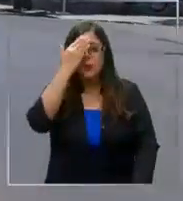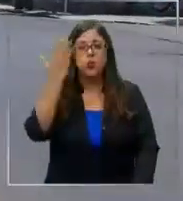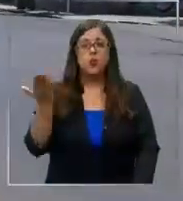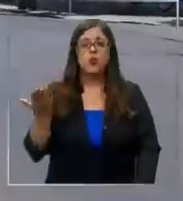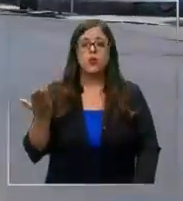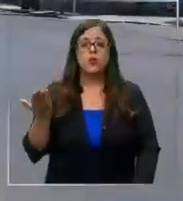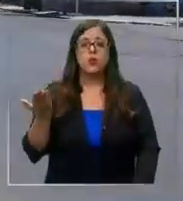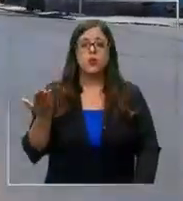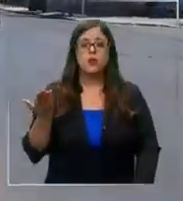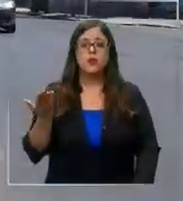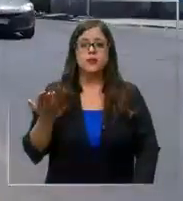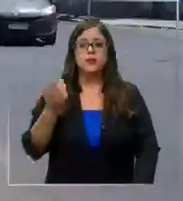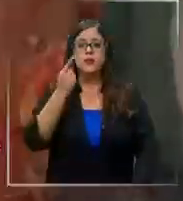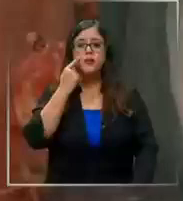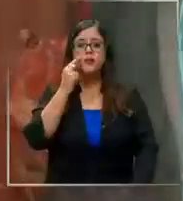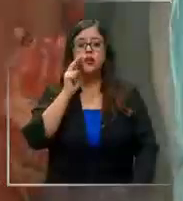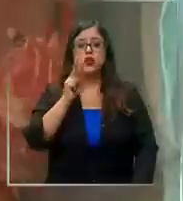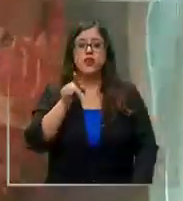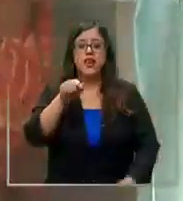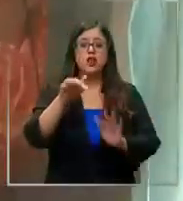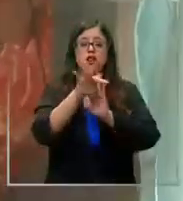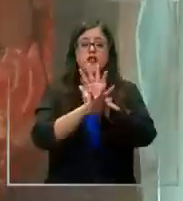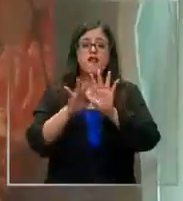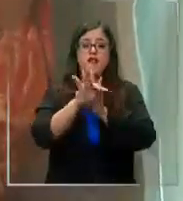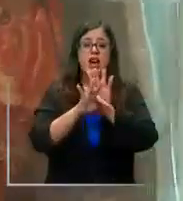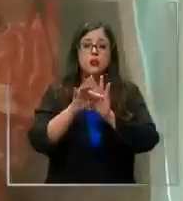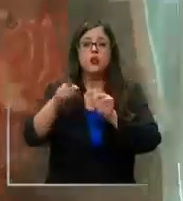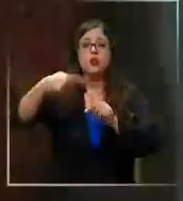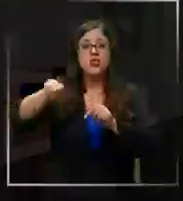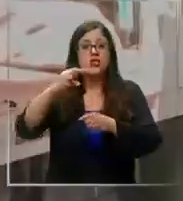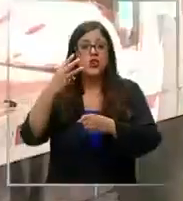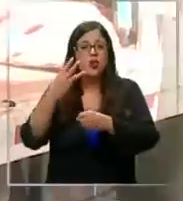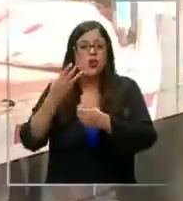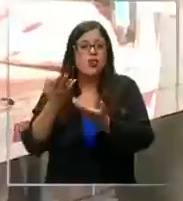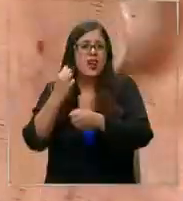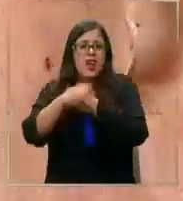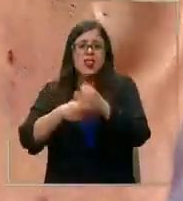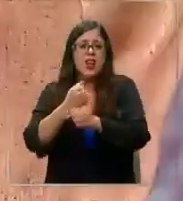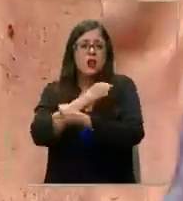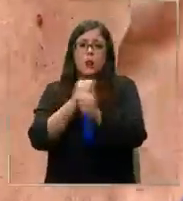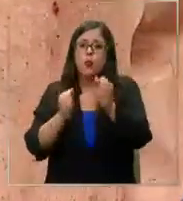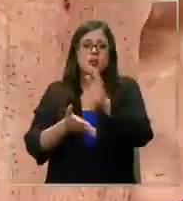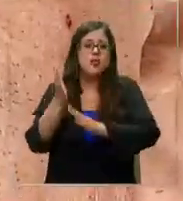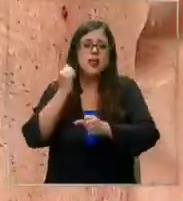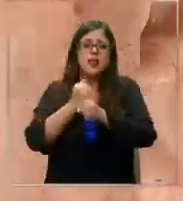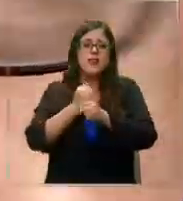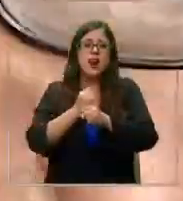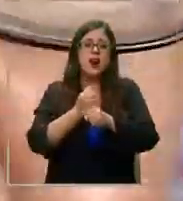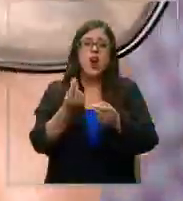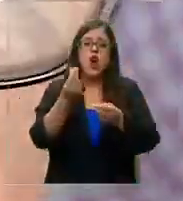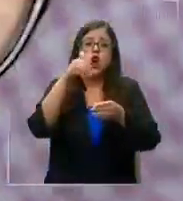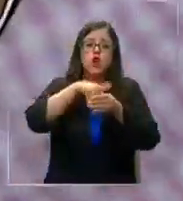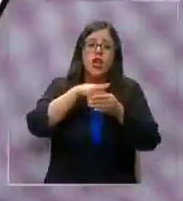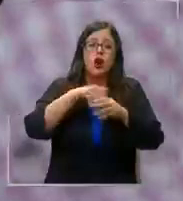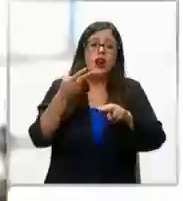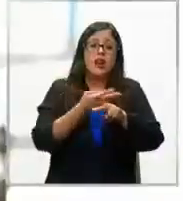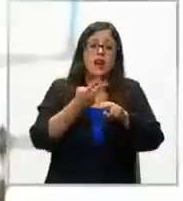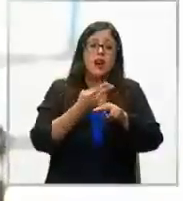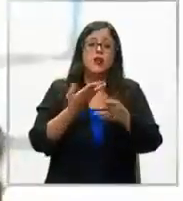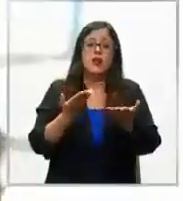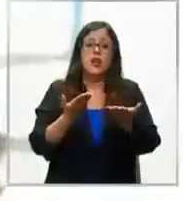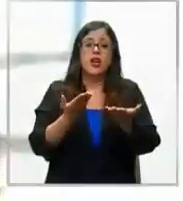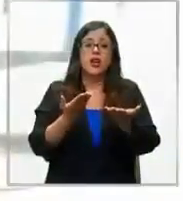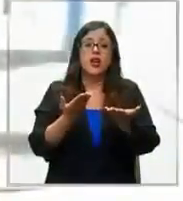Y como le digo, yo vi esto en Facebook. Ya ellos ya con la edad que tienen ya no pueden salir a trabajar. Lo que ahorran de arriendo lo gastan además en